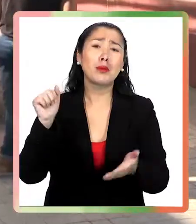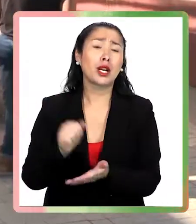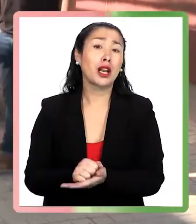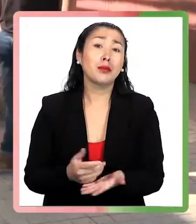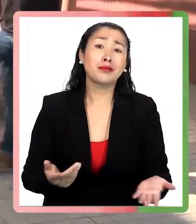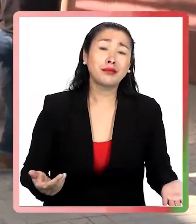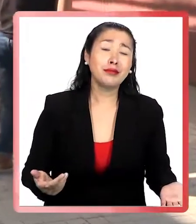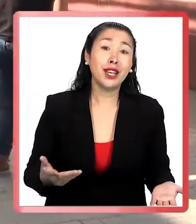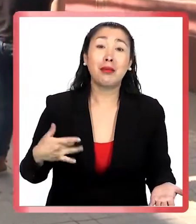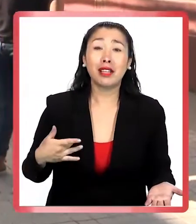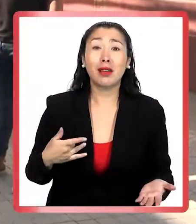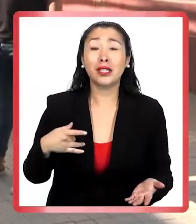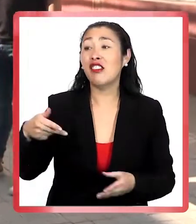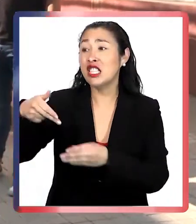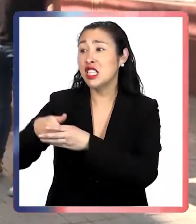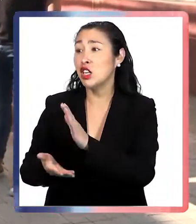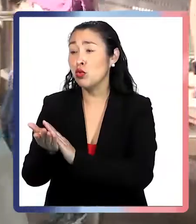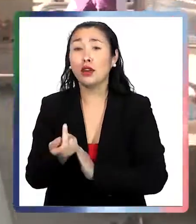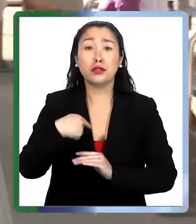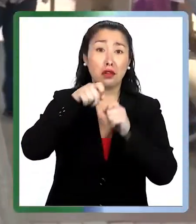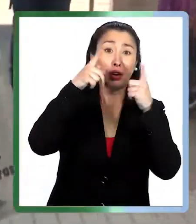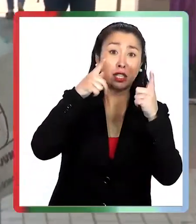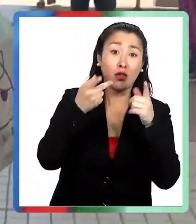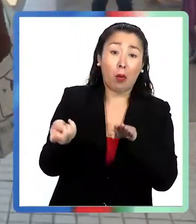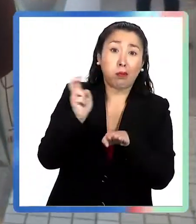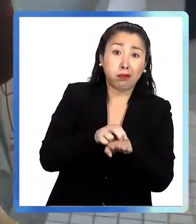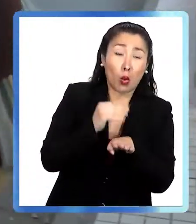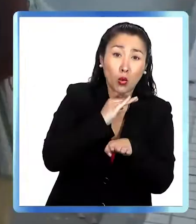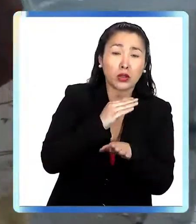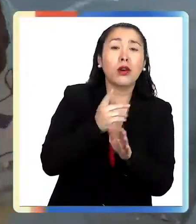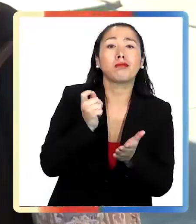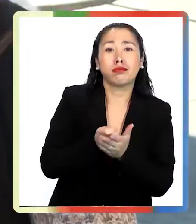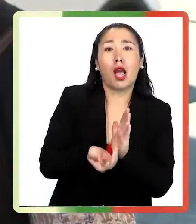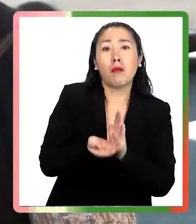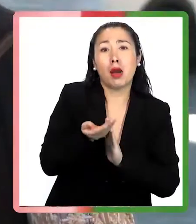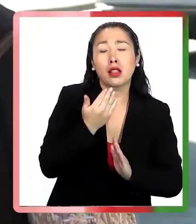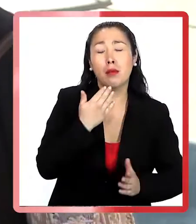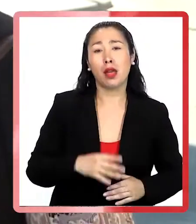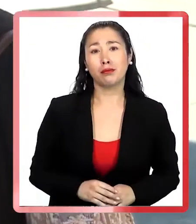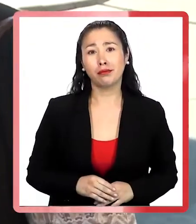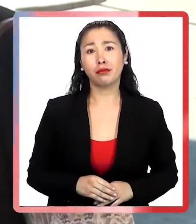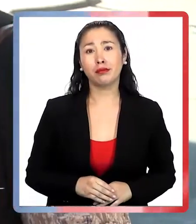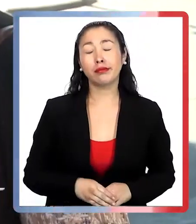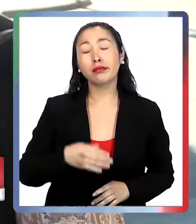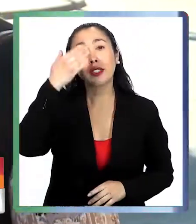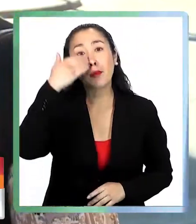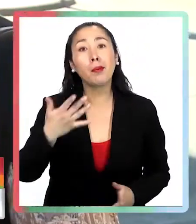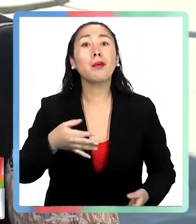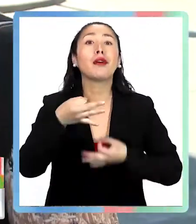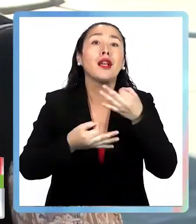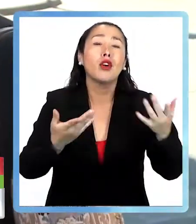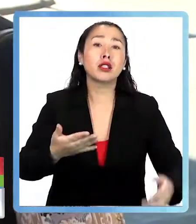y vamos a tener que empezar a hacer así, suben las bencinas, nosotros vamos a tener que subir los pasajes. Estamos mal, pues. ¿Qué quiere que le